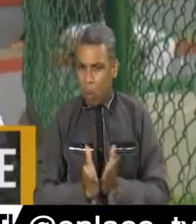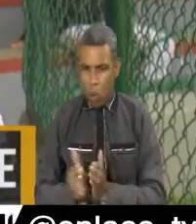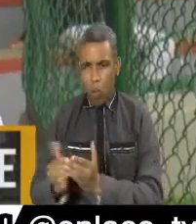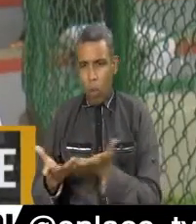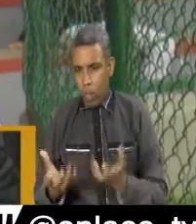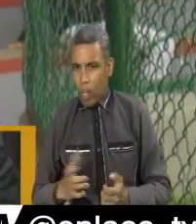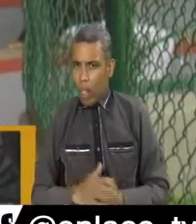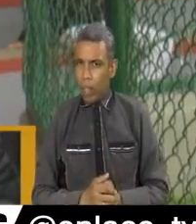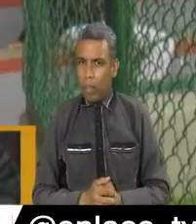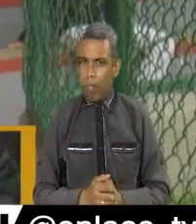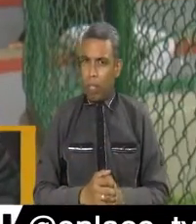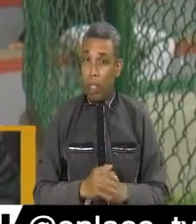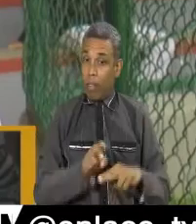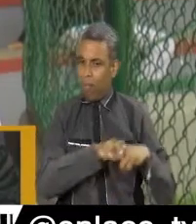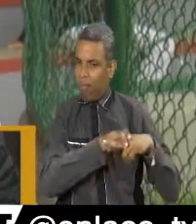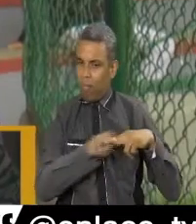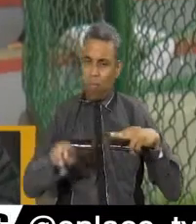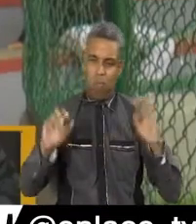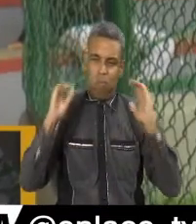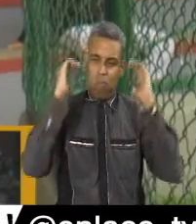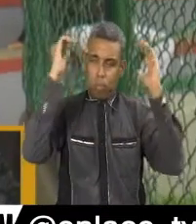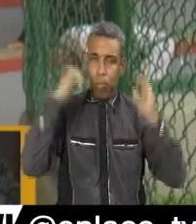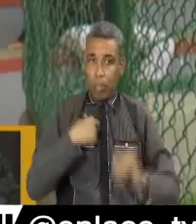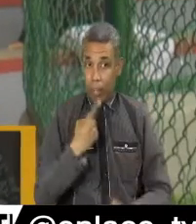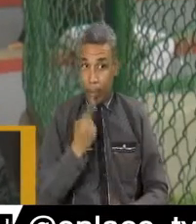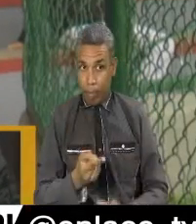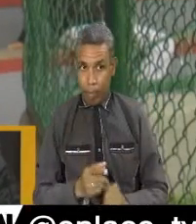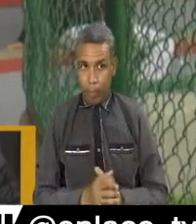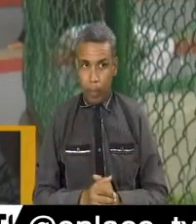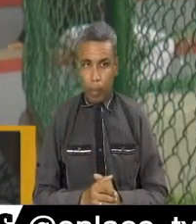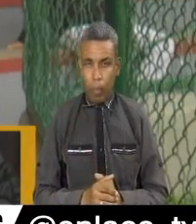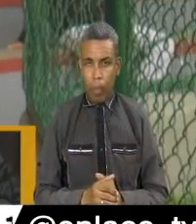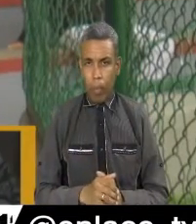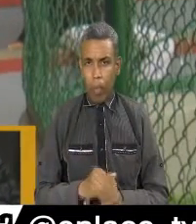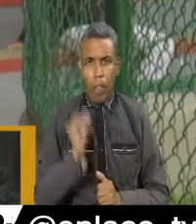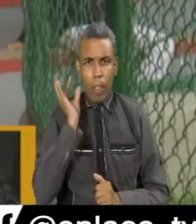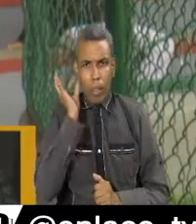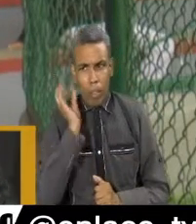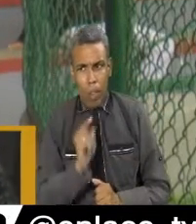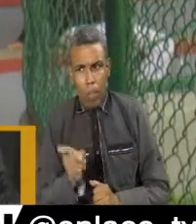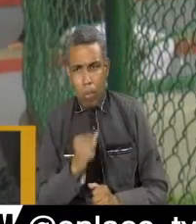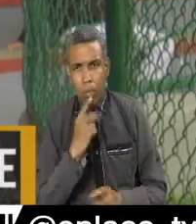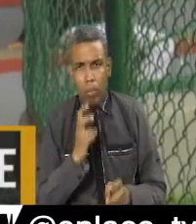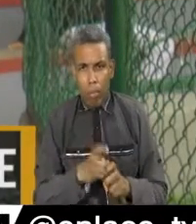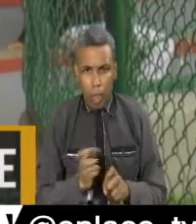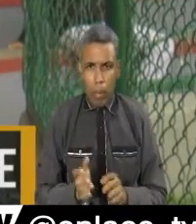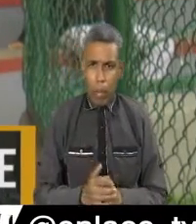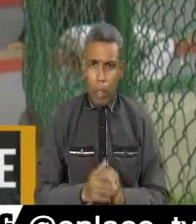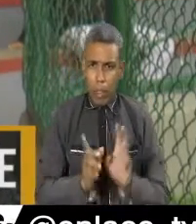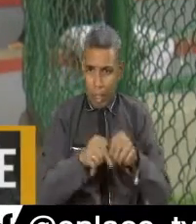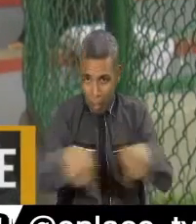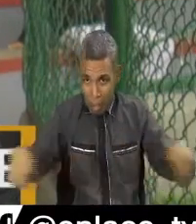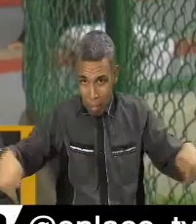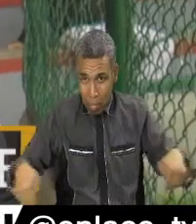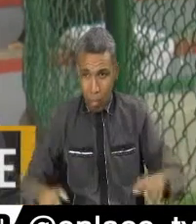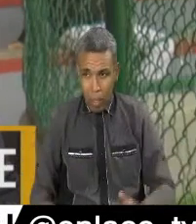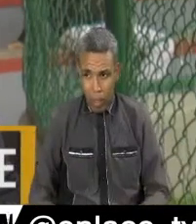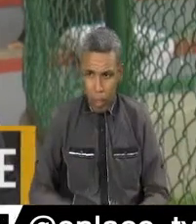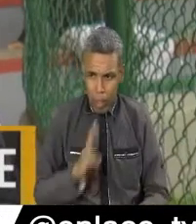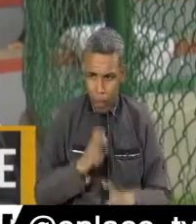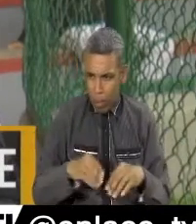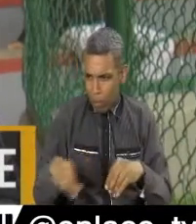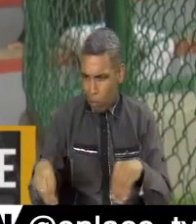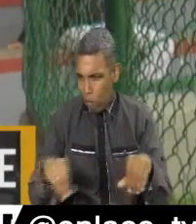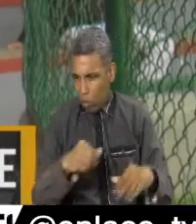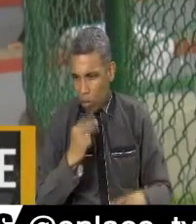niñas consagradas siempre en su deporte, a pesar que las dificultades de las canchas allá, el entrenamiento, pero enamoradas